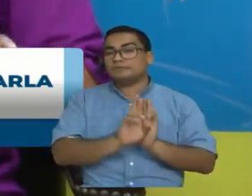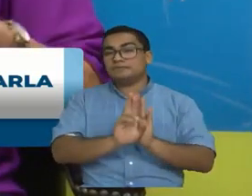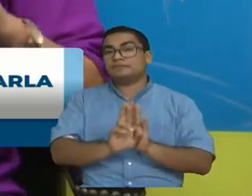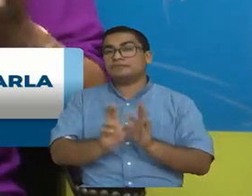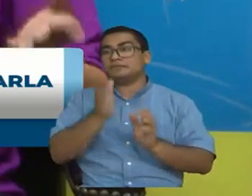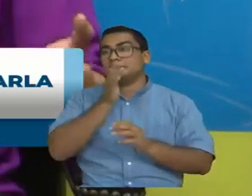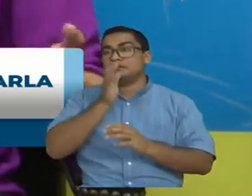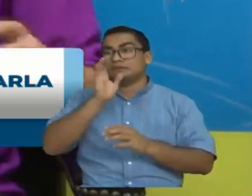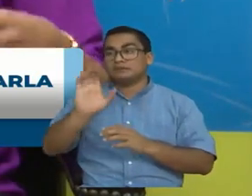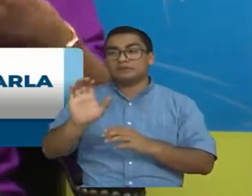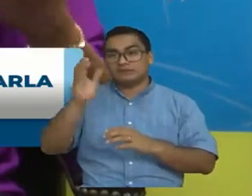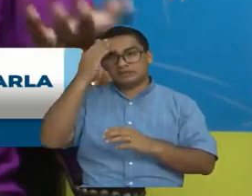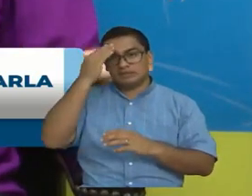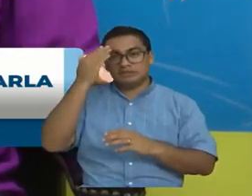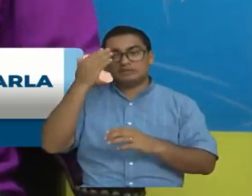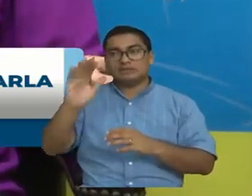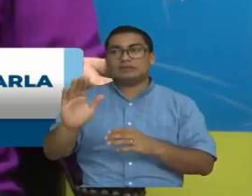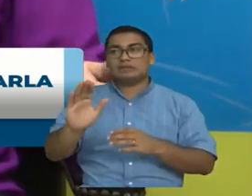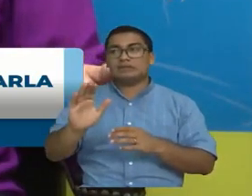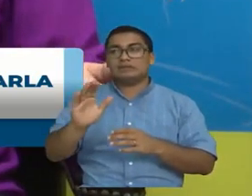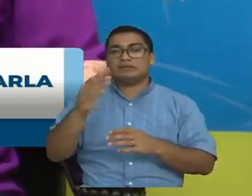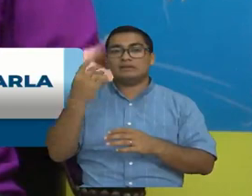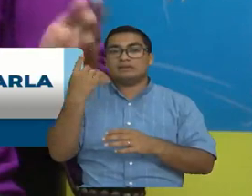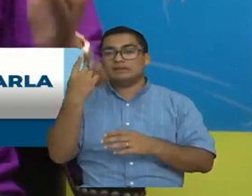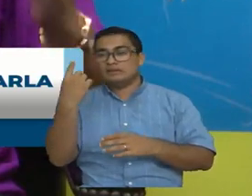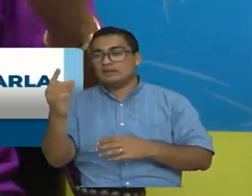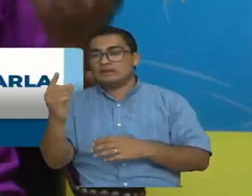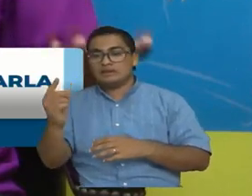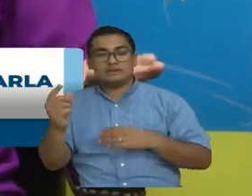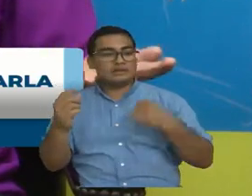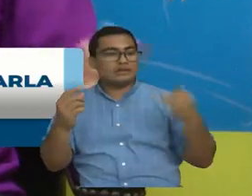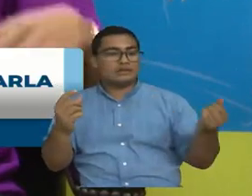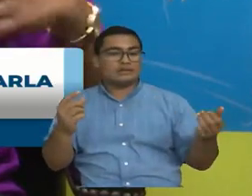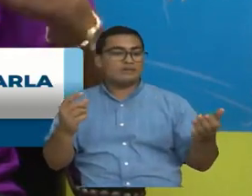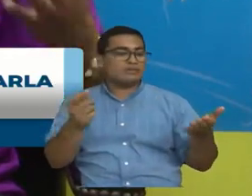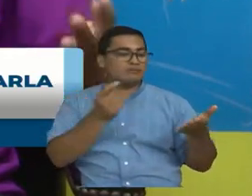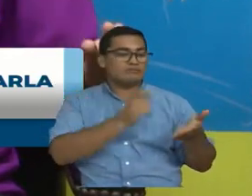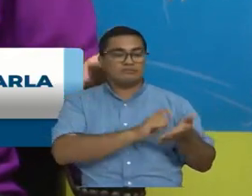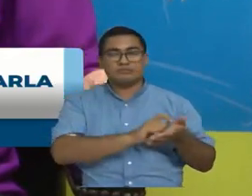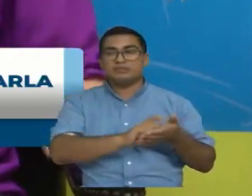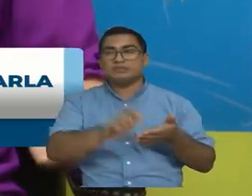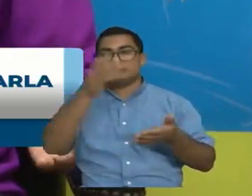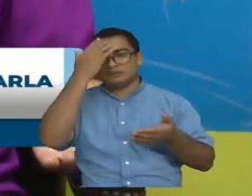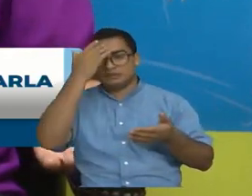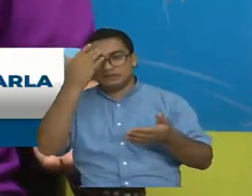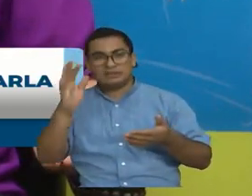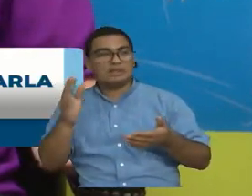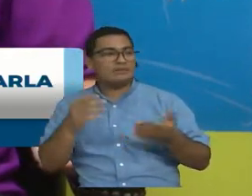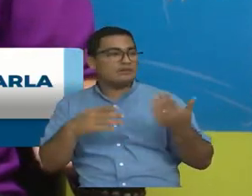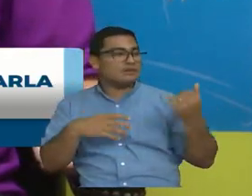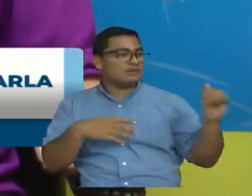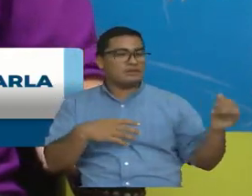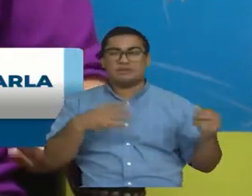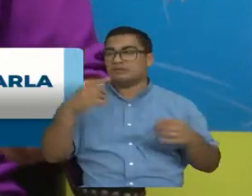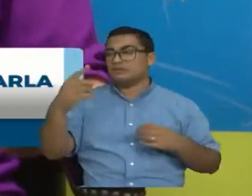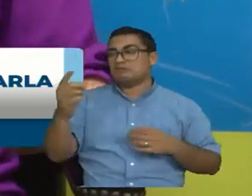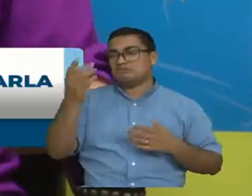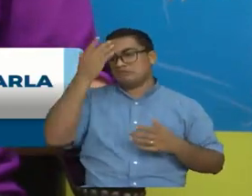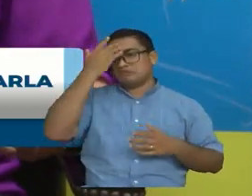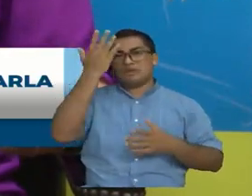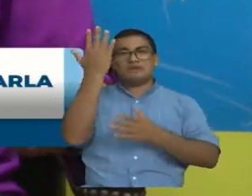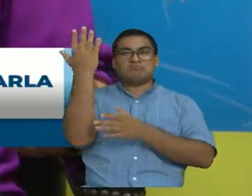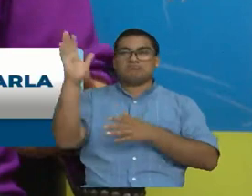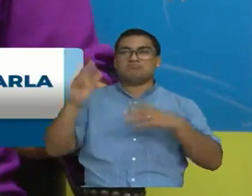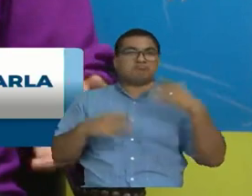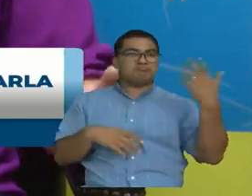que el rasgo de la letra va de derecha a izquierda, él ya tiene dominio de cuál es su derecha y cuál es su izquierda. Pero si yo lo